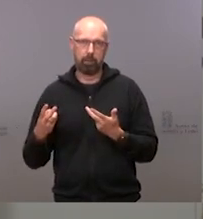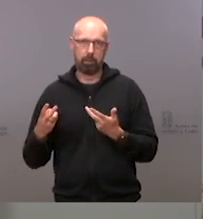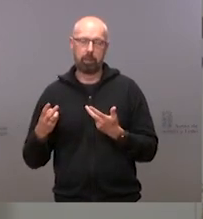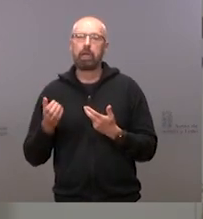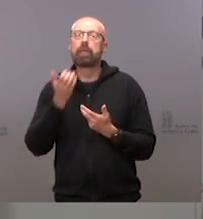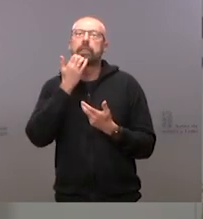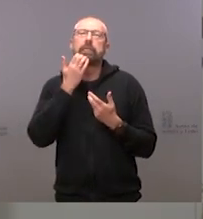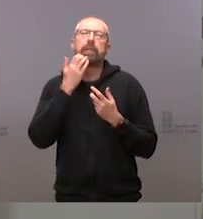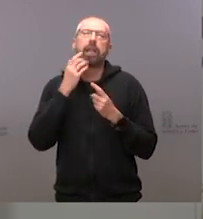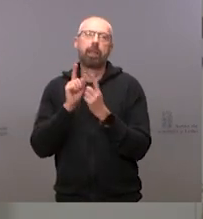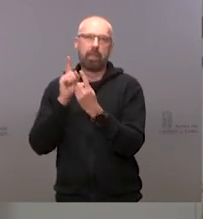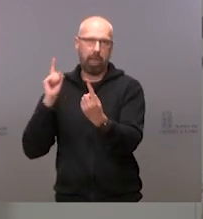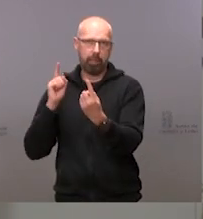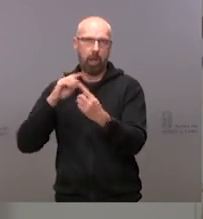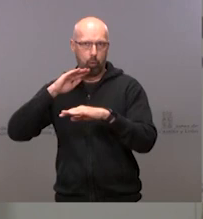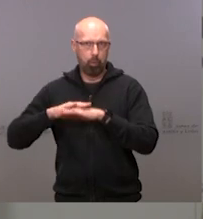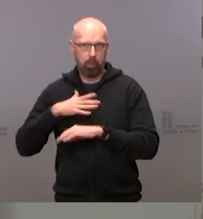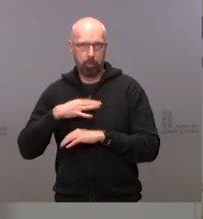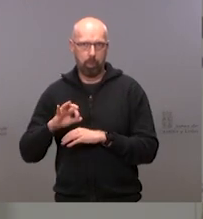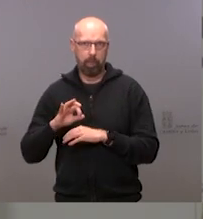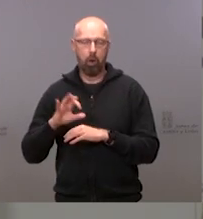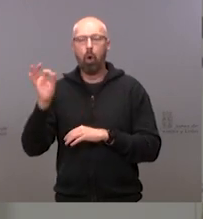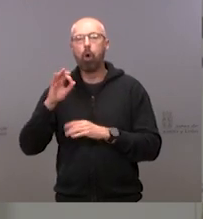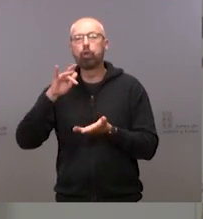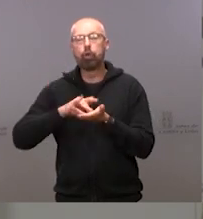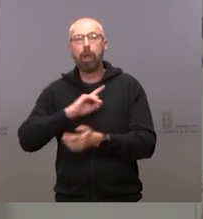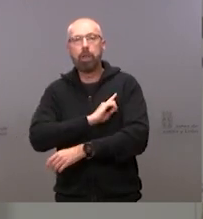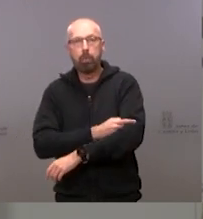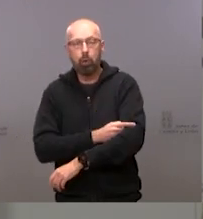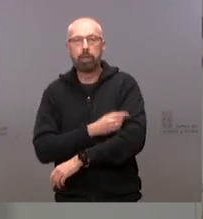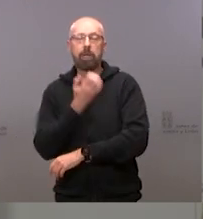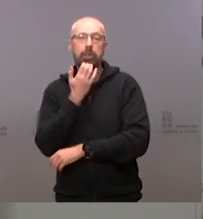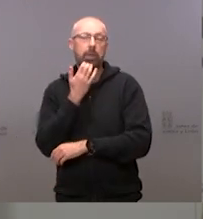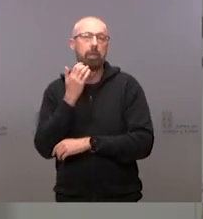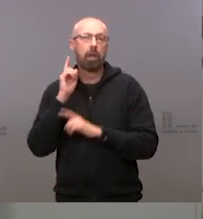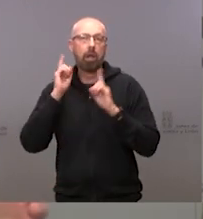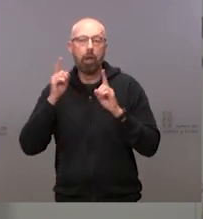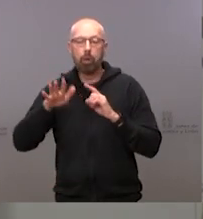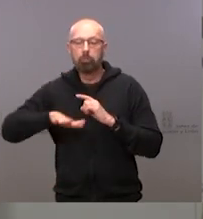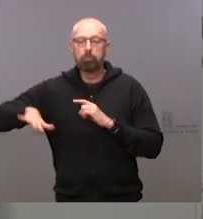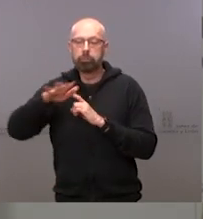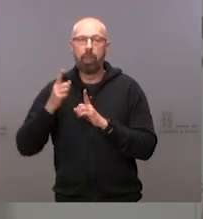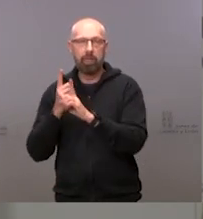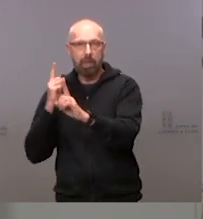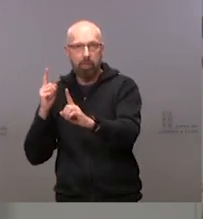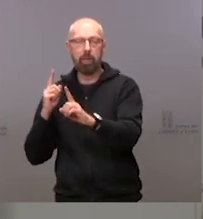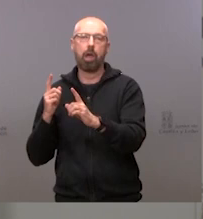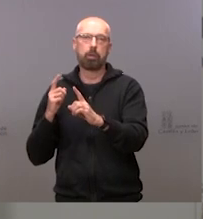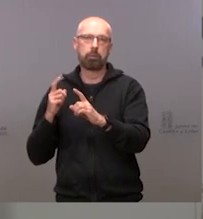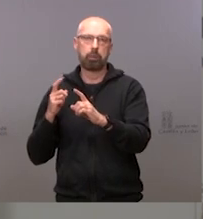mantener la distancia de seguridad y también la actividad deportiva cuando se hace con distancia o de manera